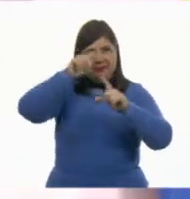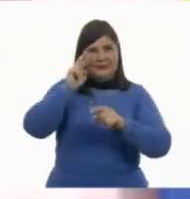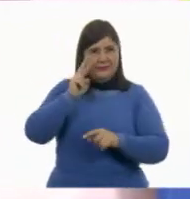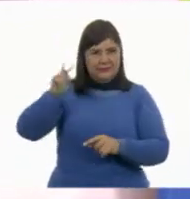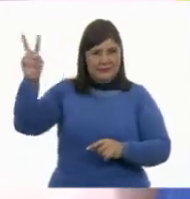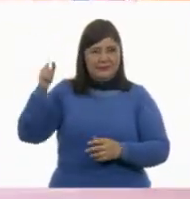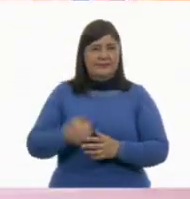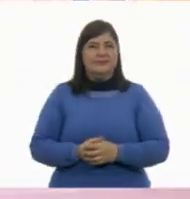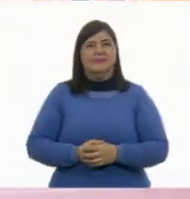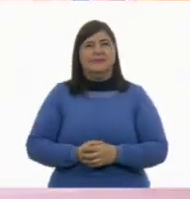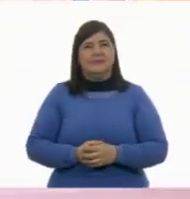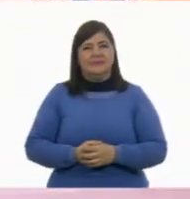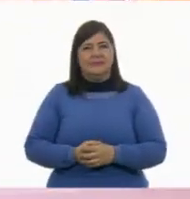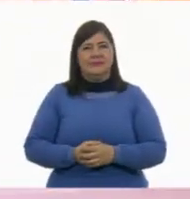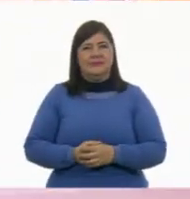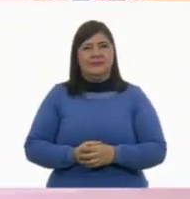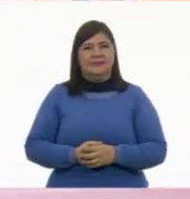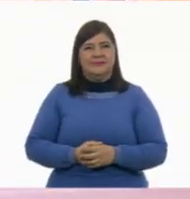aquí.